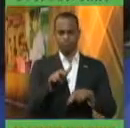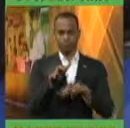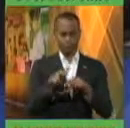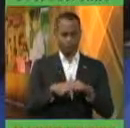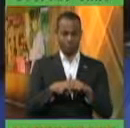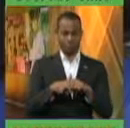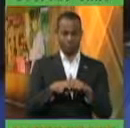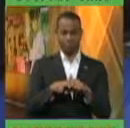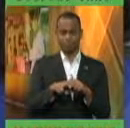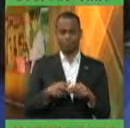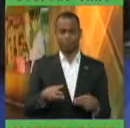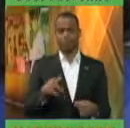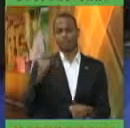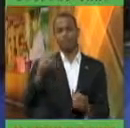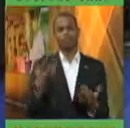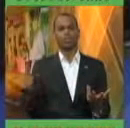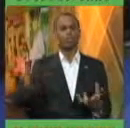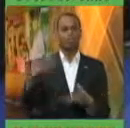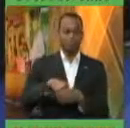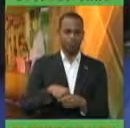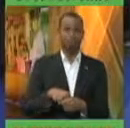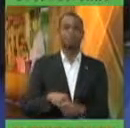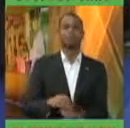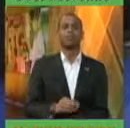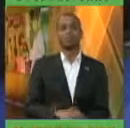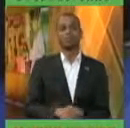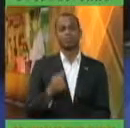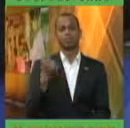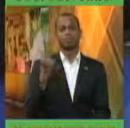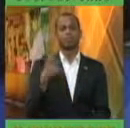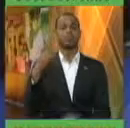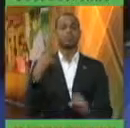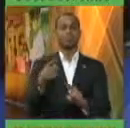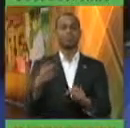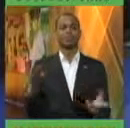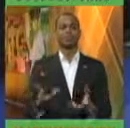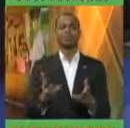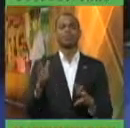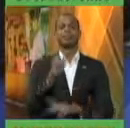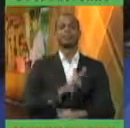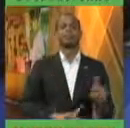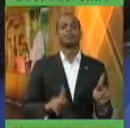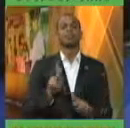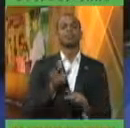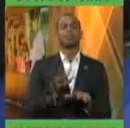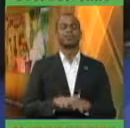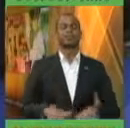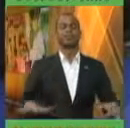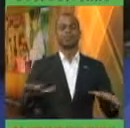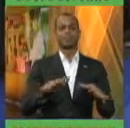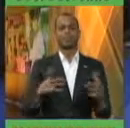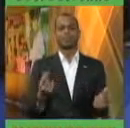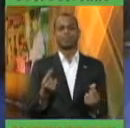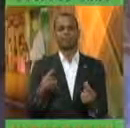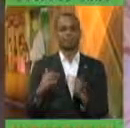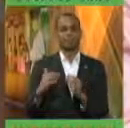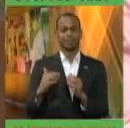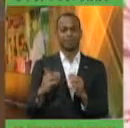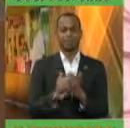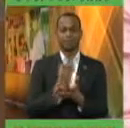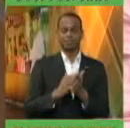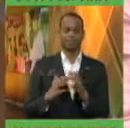eso es inclusión eso es inclusión porque lo que se ve lo que se busca es que todas las personas con equidad de